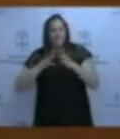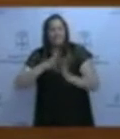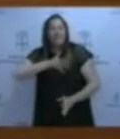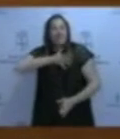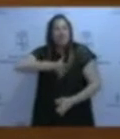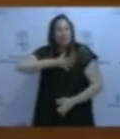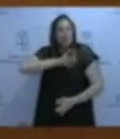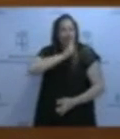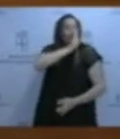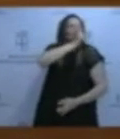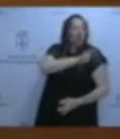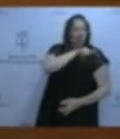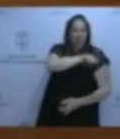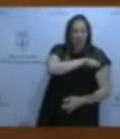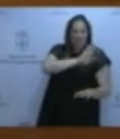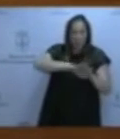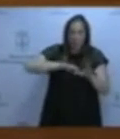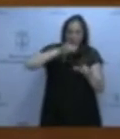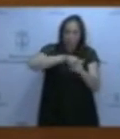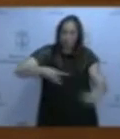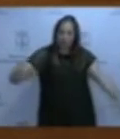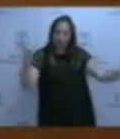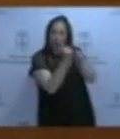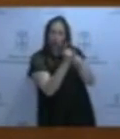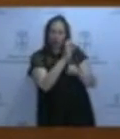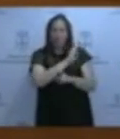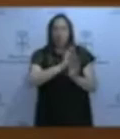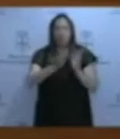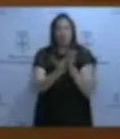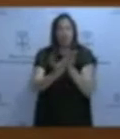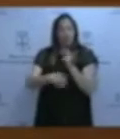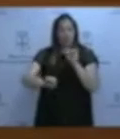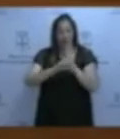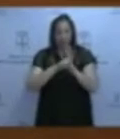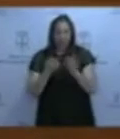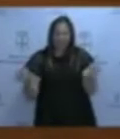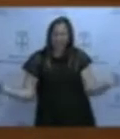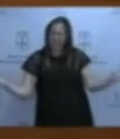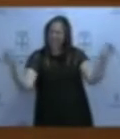para votar en contra de esta propuesta de ley gemelga, idéntica